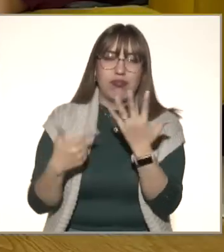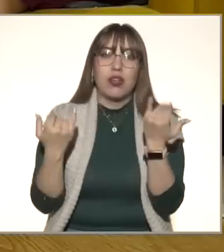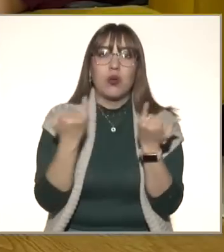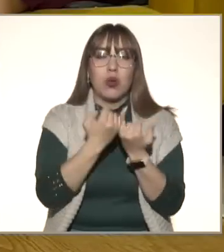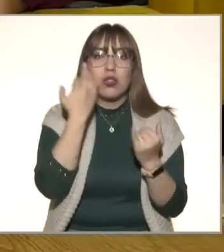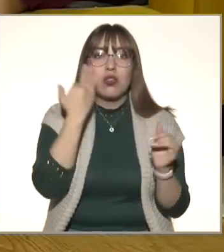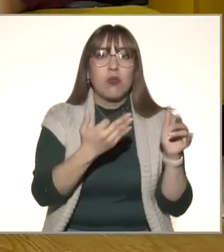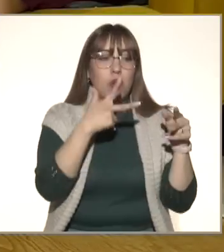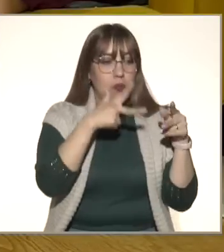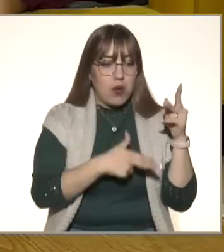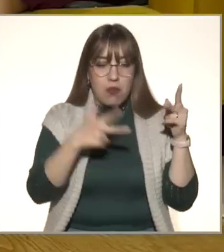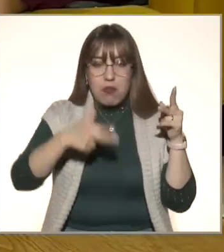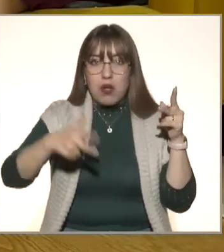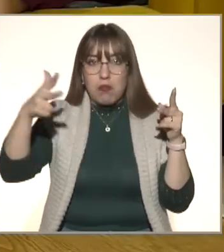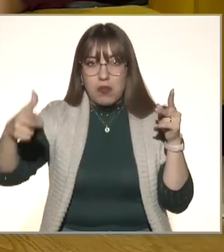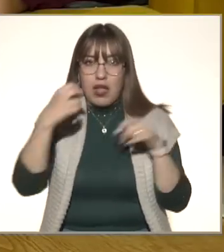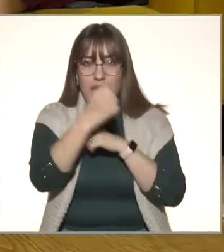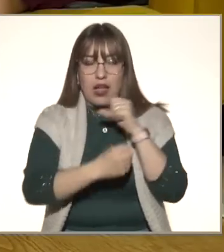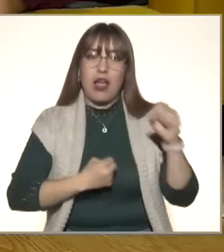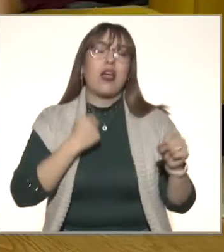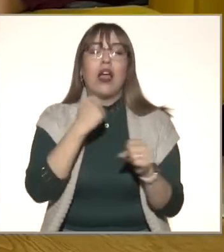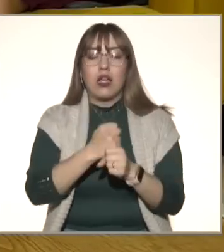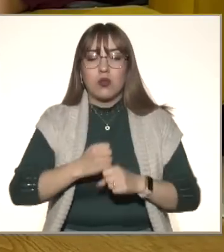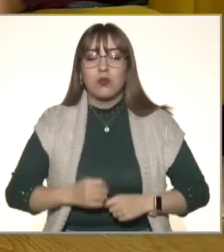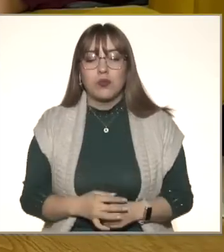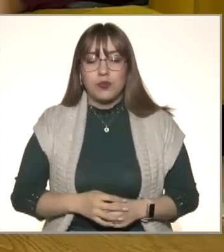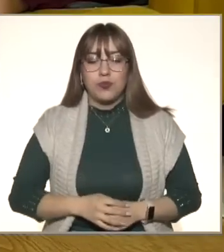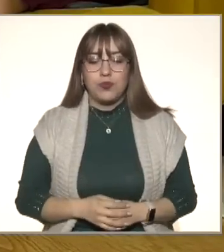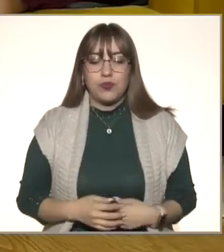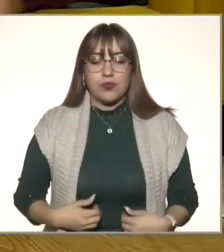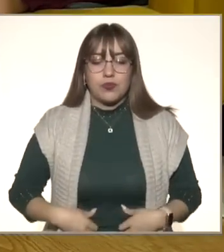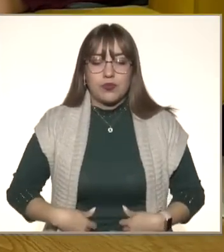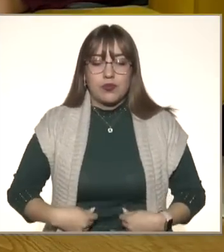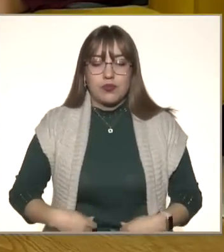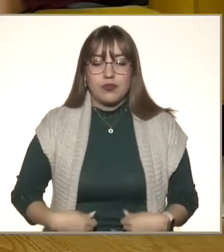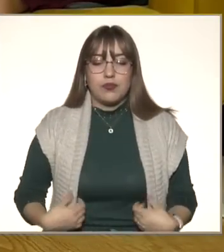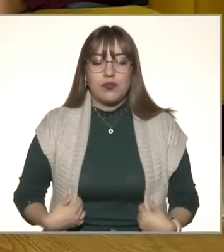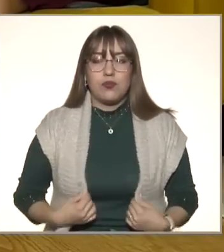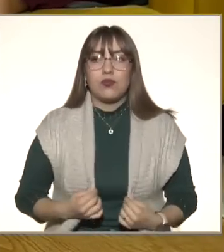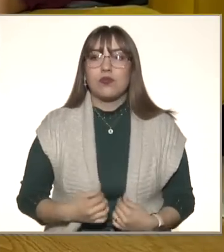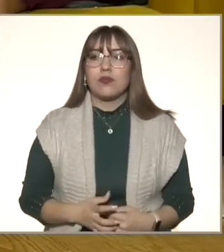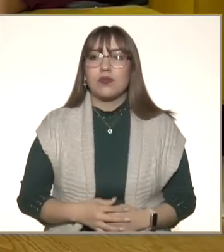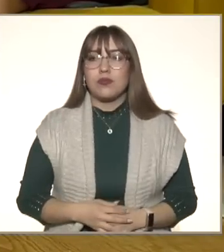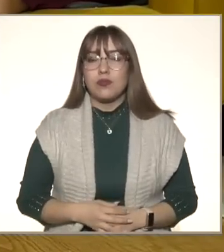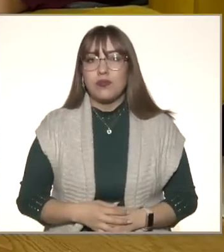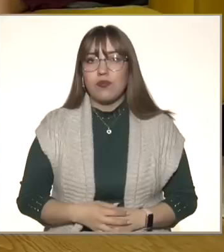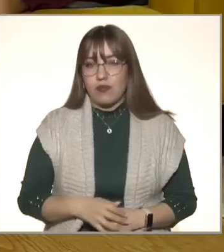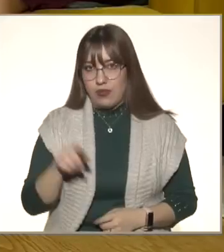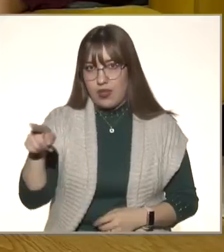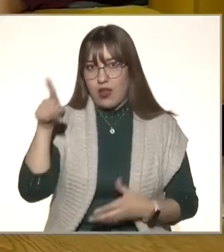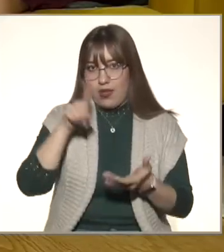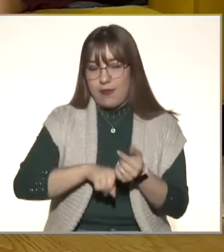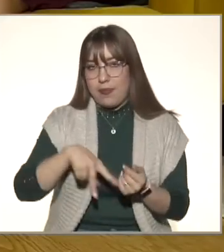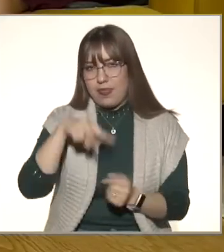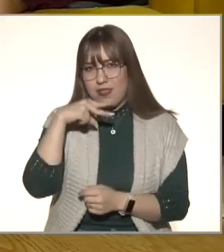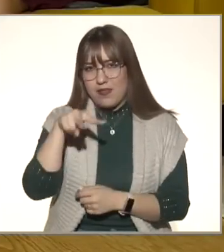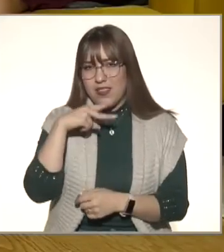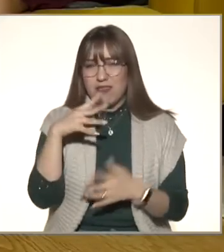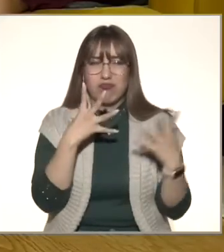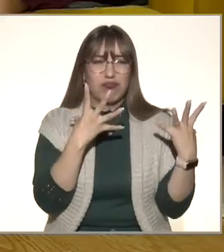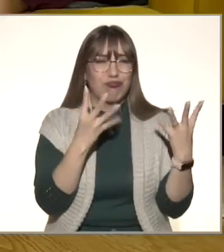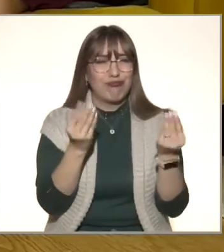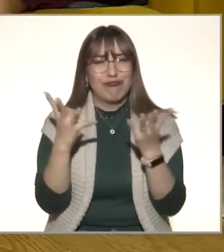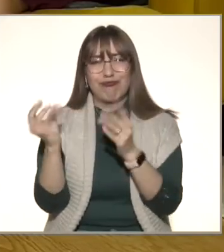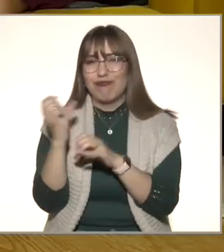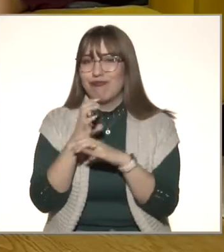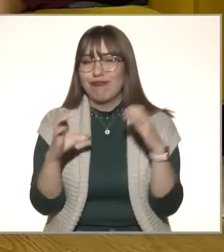estaciones. Entonces, hay una cantidad enorme de cosas que pasan en Navidad y que nosotros